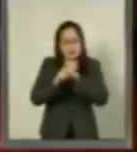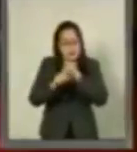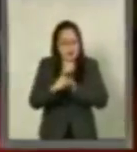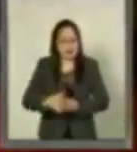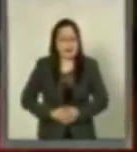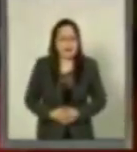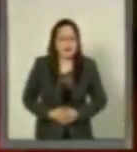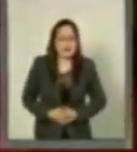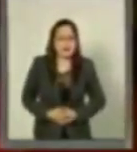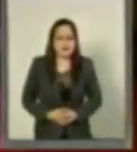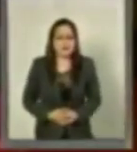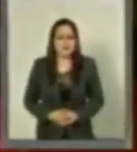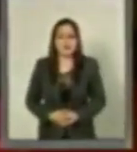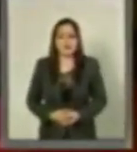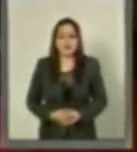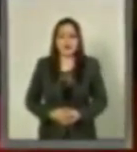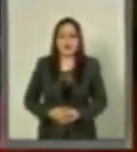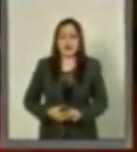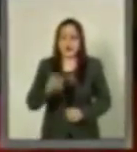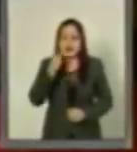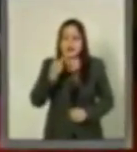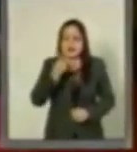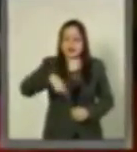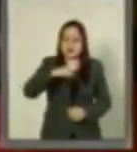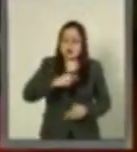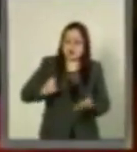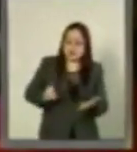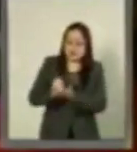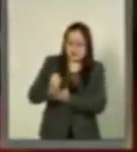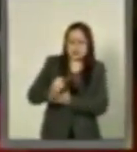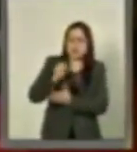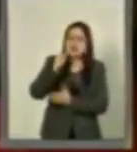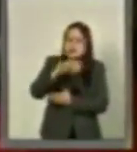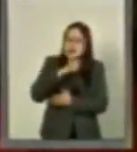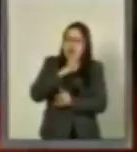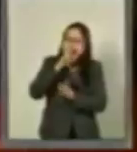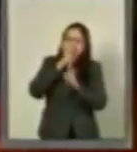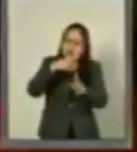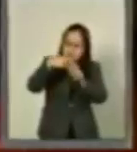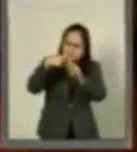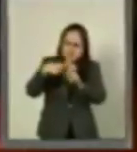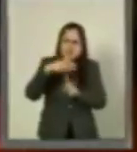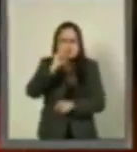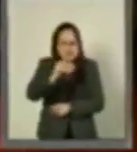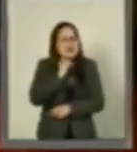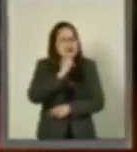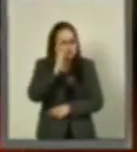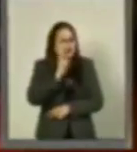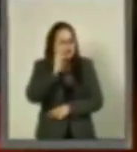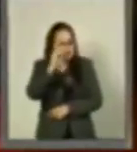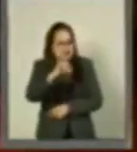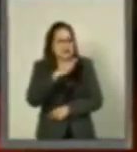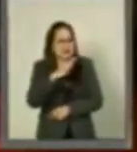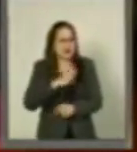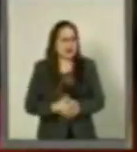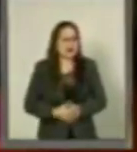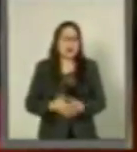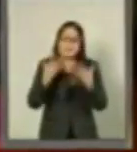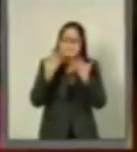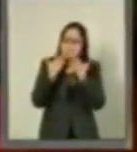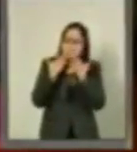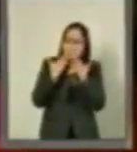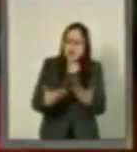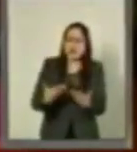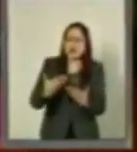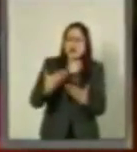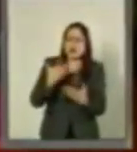Esta decisión tiene resultados positivos, senadora. Hoy hay una espléndida coordinación entre